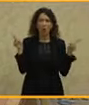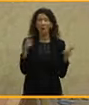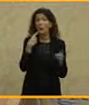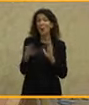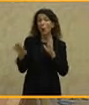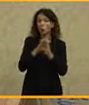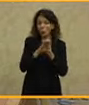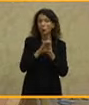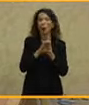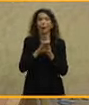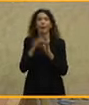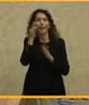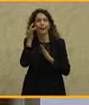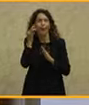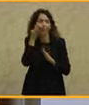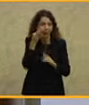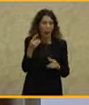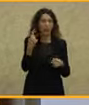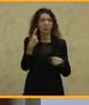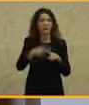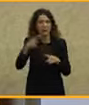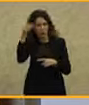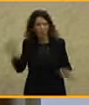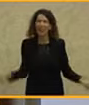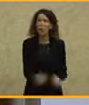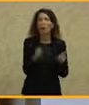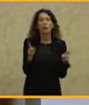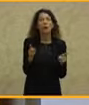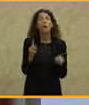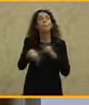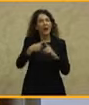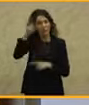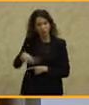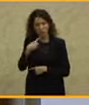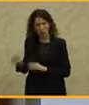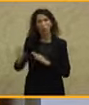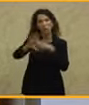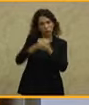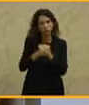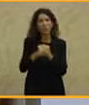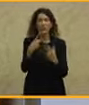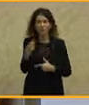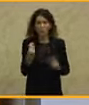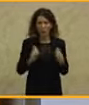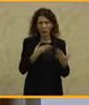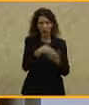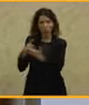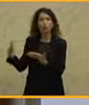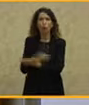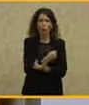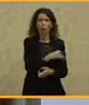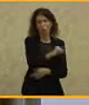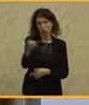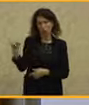la Constitución, de raza, de sexo, y yo diría de cualquier tipo de dificultad que tengamos en la vida, que todos tenemos,